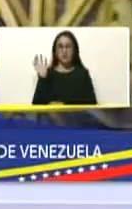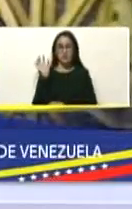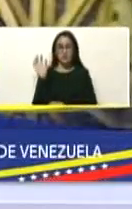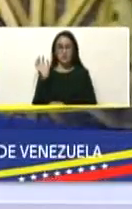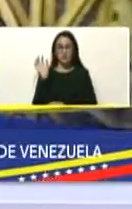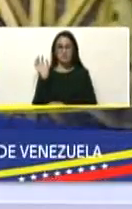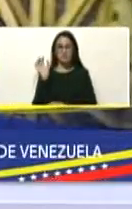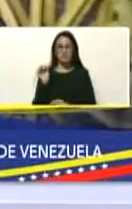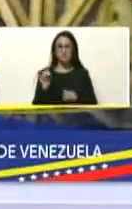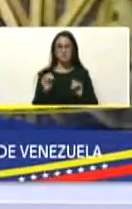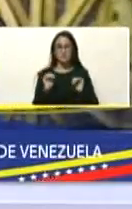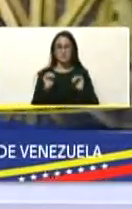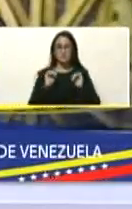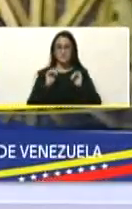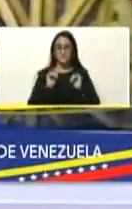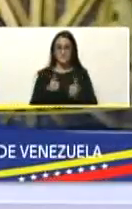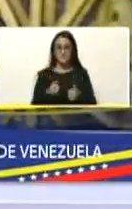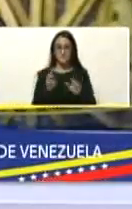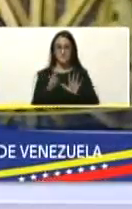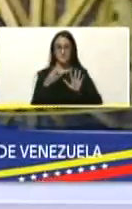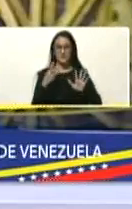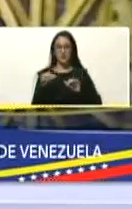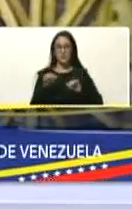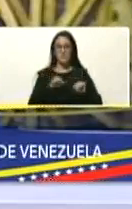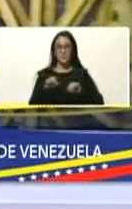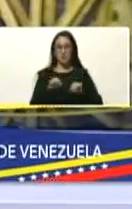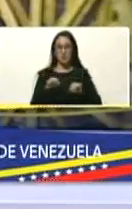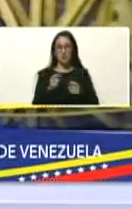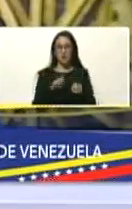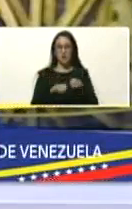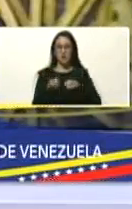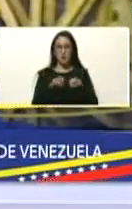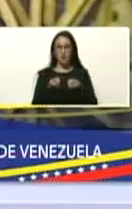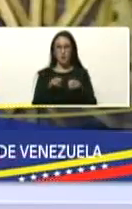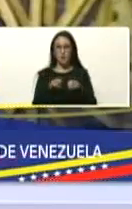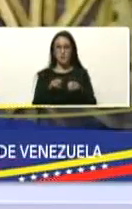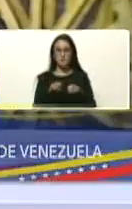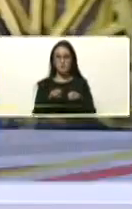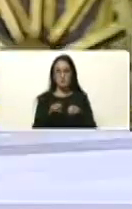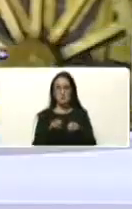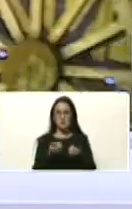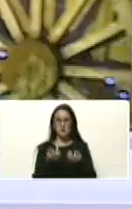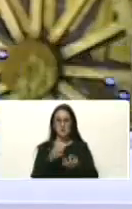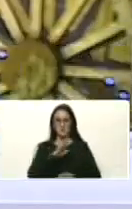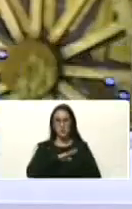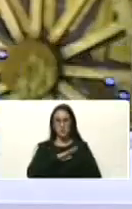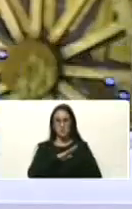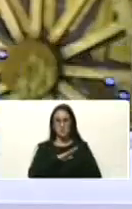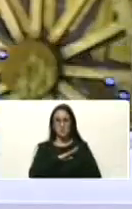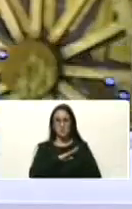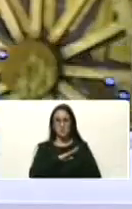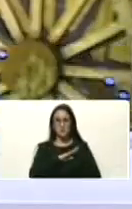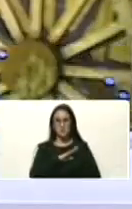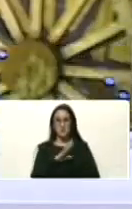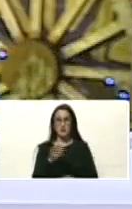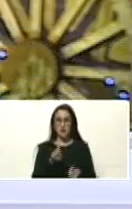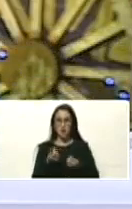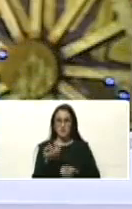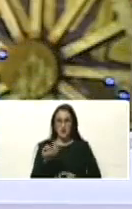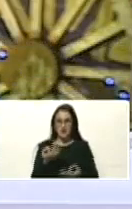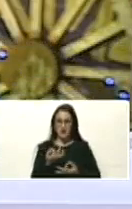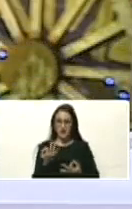la instalación de los 18 motores de una economía propia, de una economía